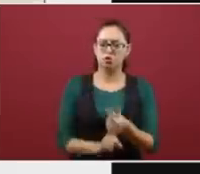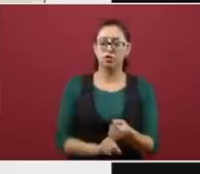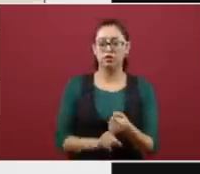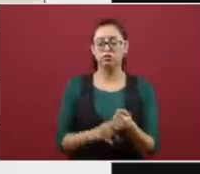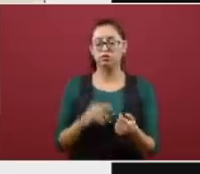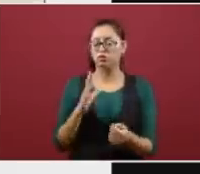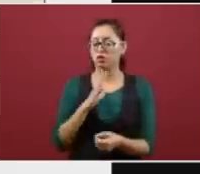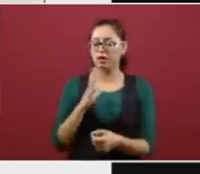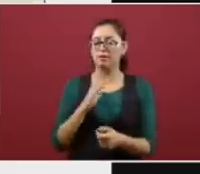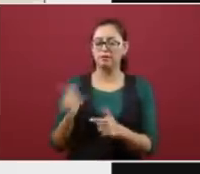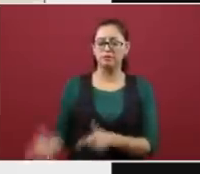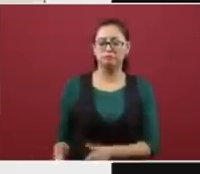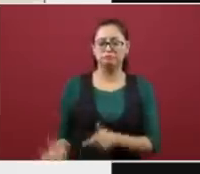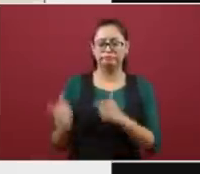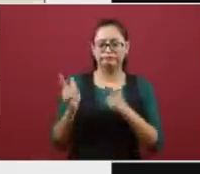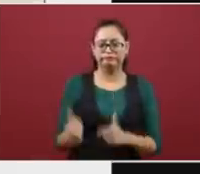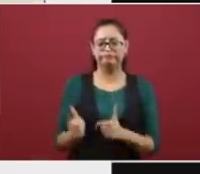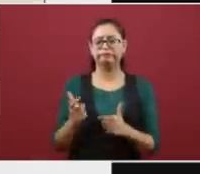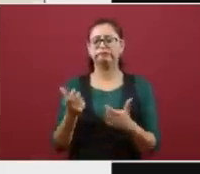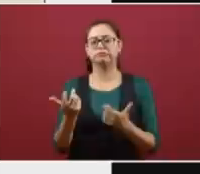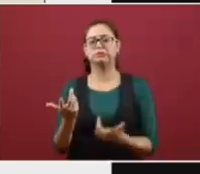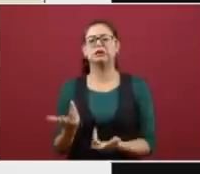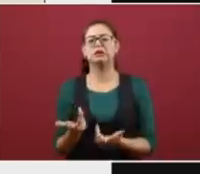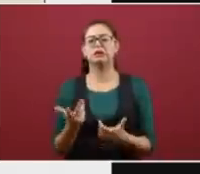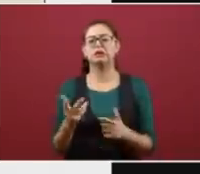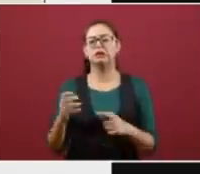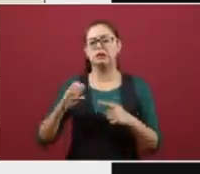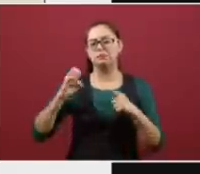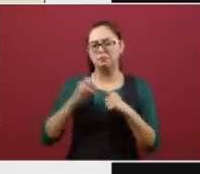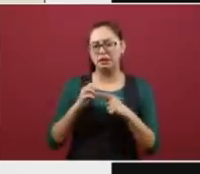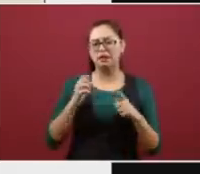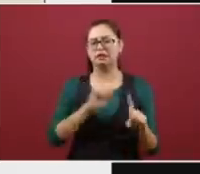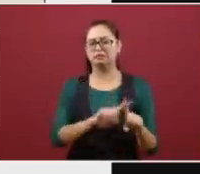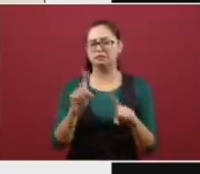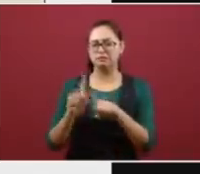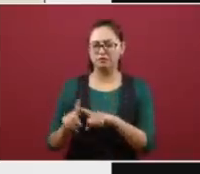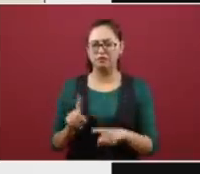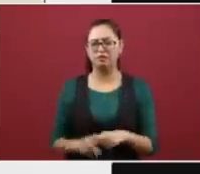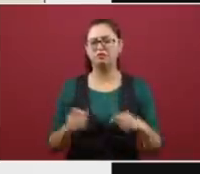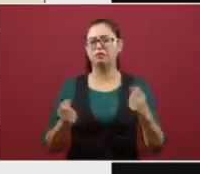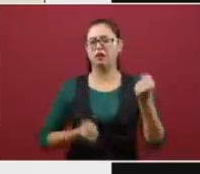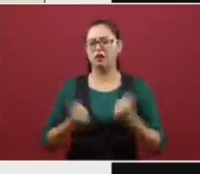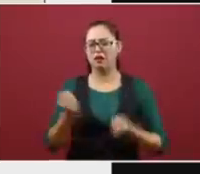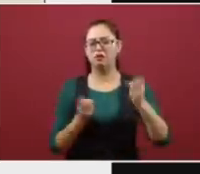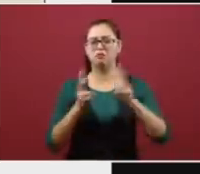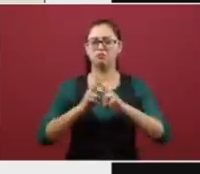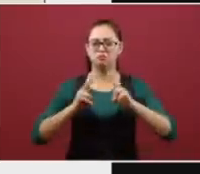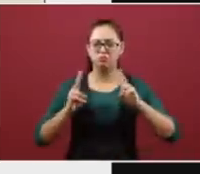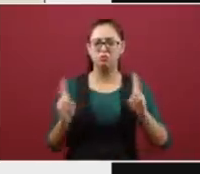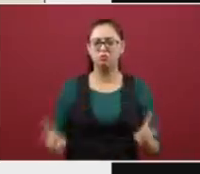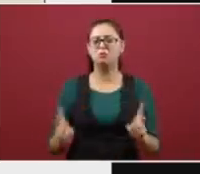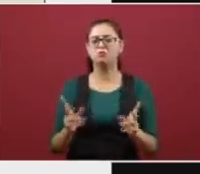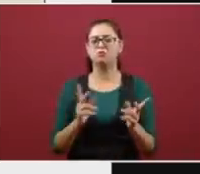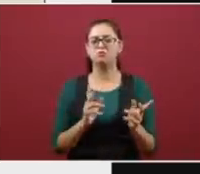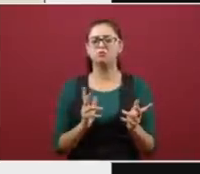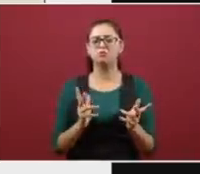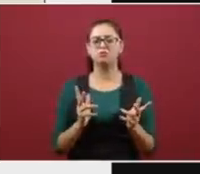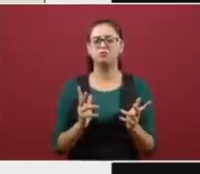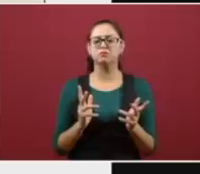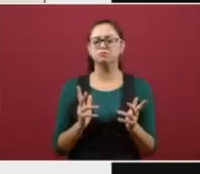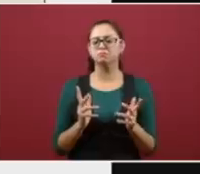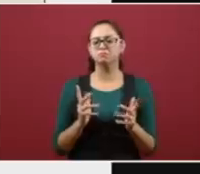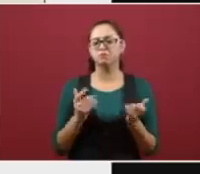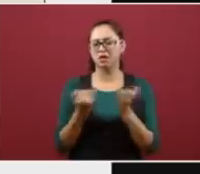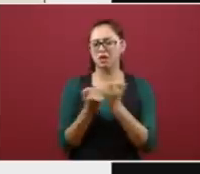cargadores cartuchos vehículos vehículos cisterna también esta gente que tenía retenida a estos